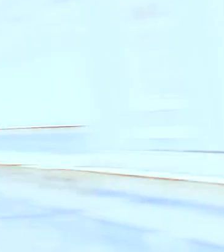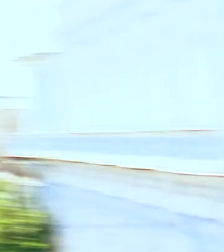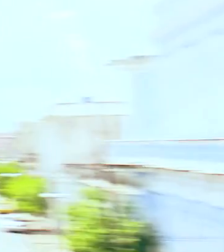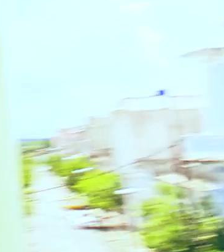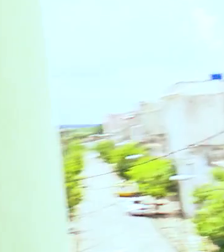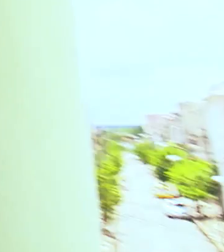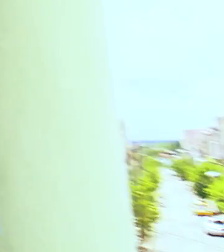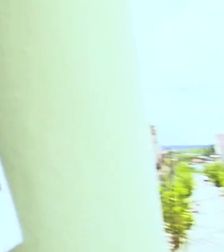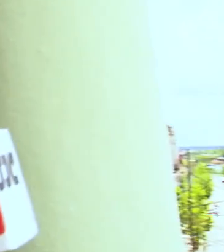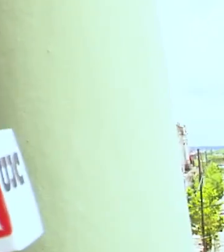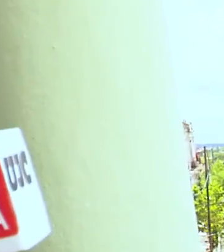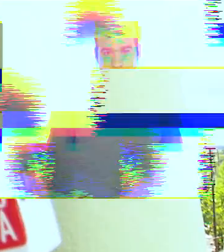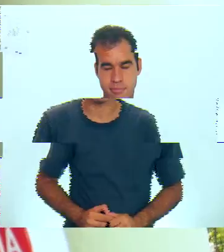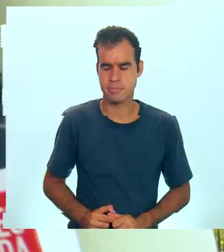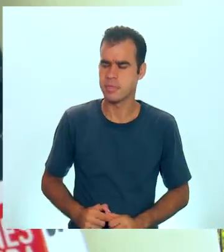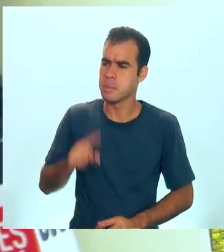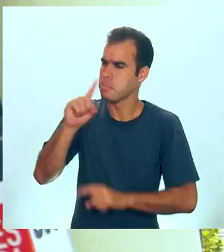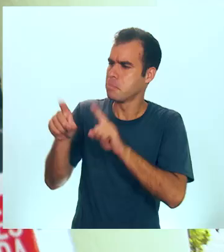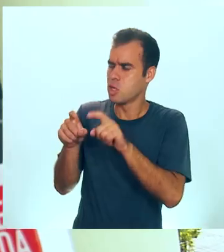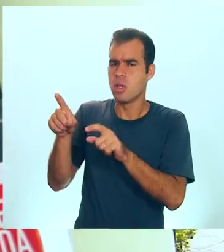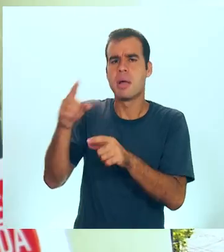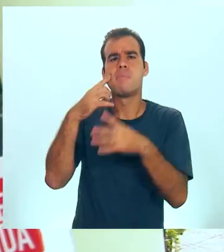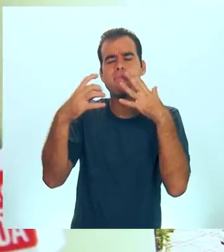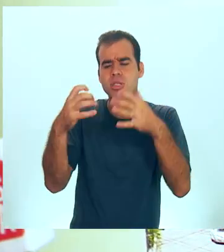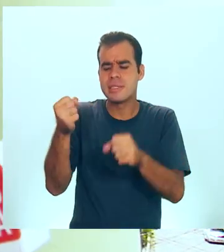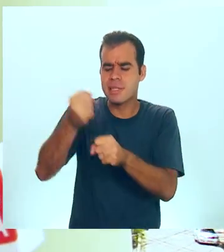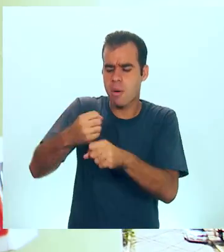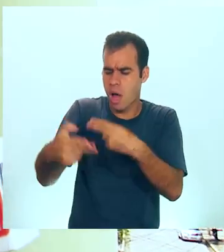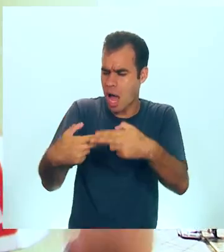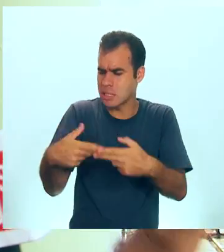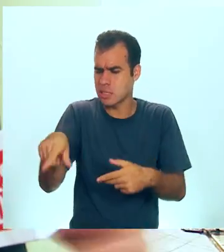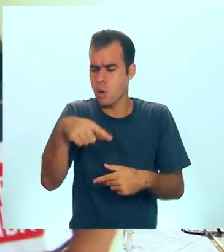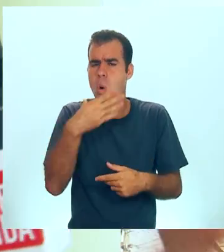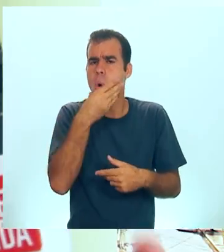¿Cuán importante crees que ha sido el papel de la juventud en el enfrentamiento a esta